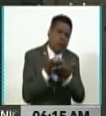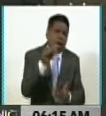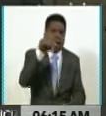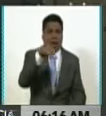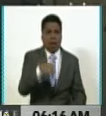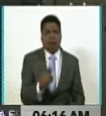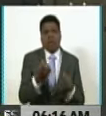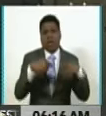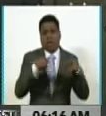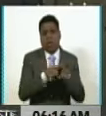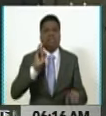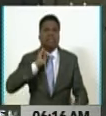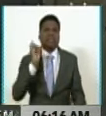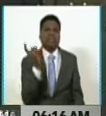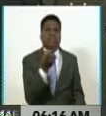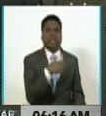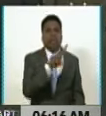del siglo XXI.